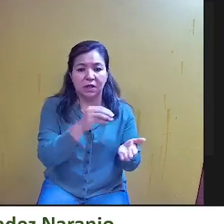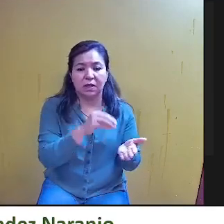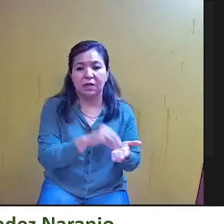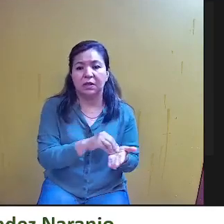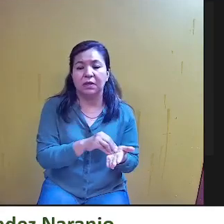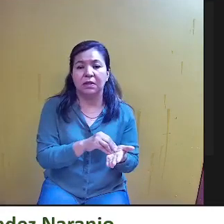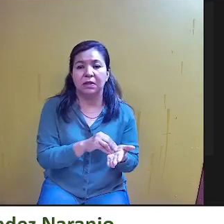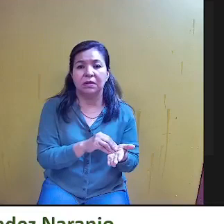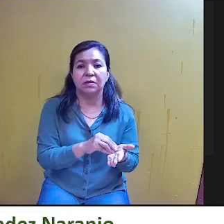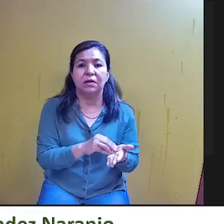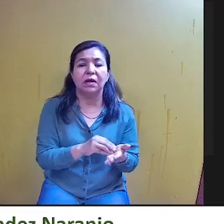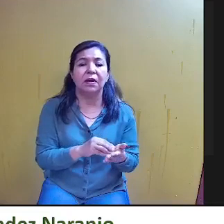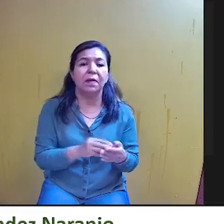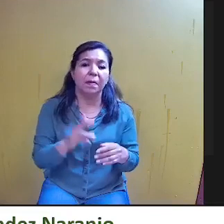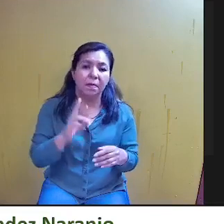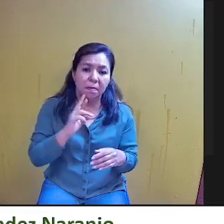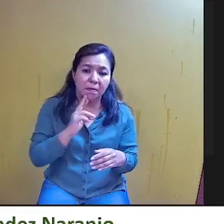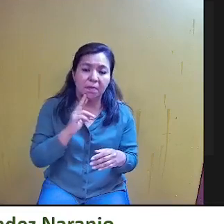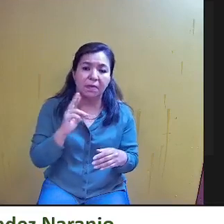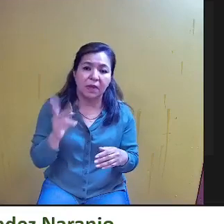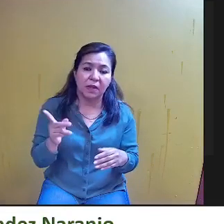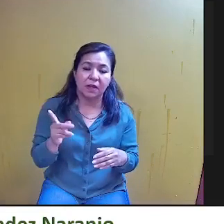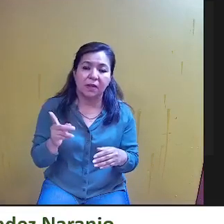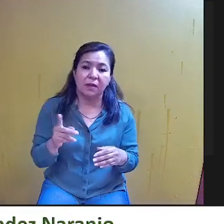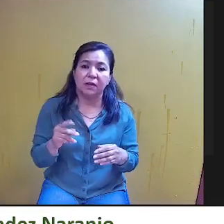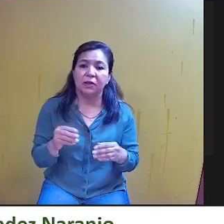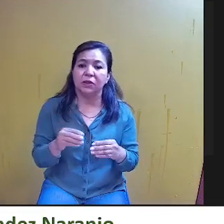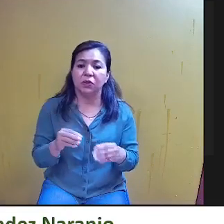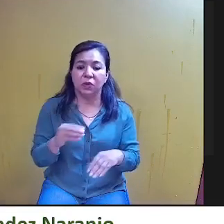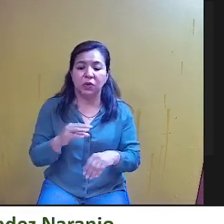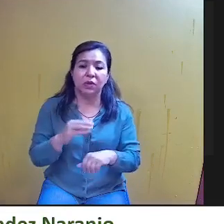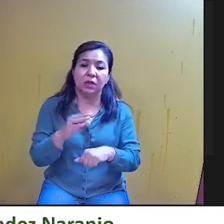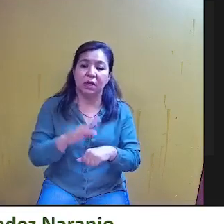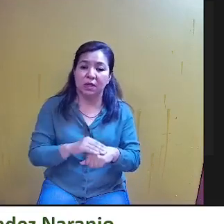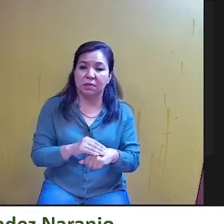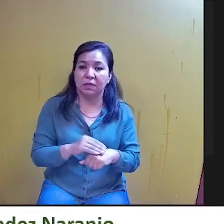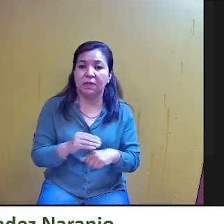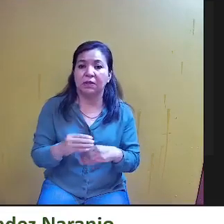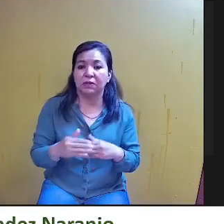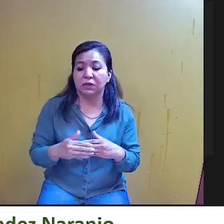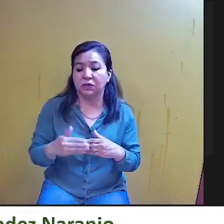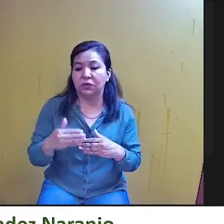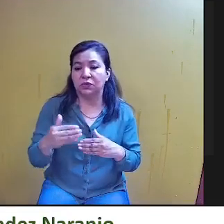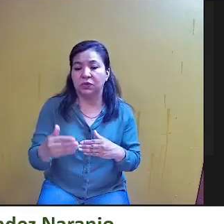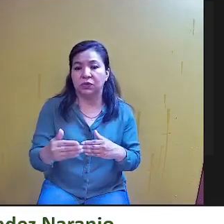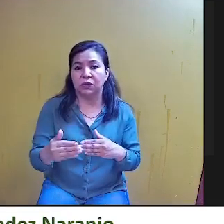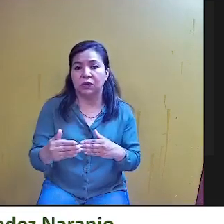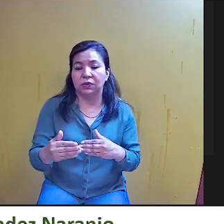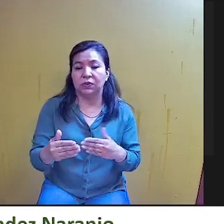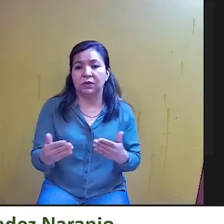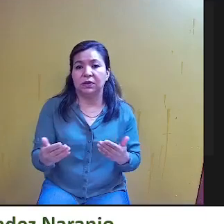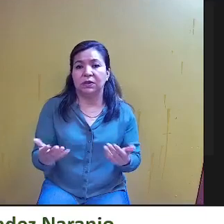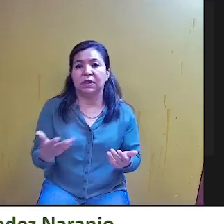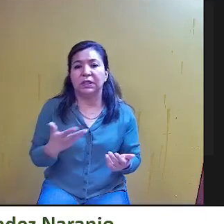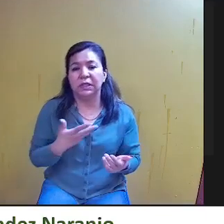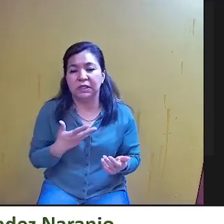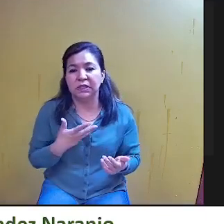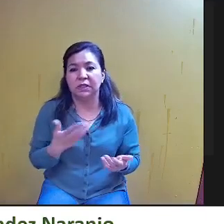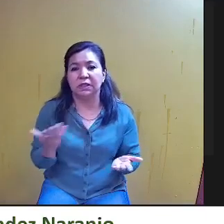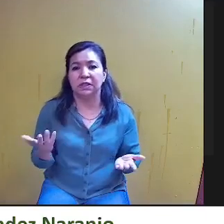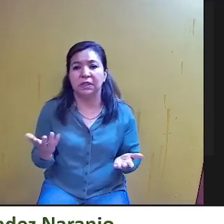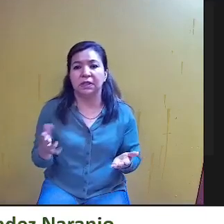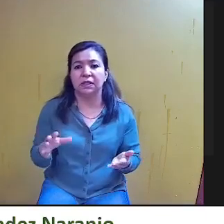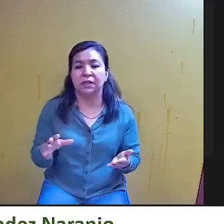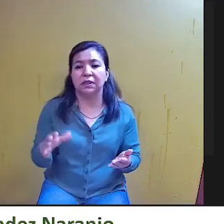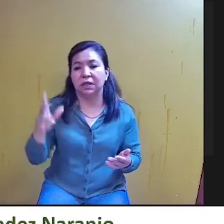al tener el mejor promedio en la evaluación para los consejos distritales electorales 2, 3, 8 y 15, tendrían que ser designados de